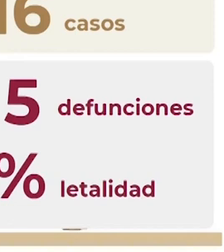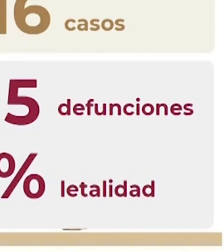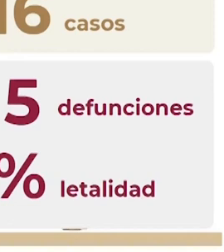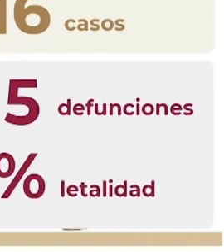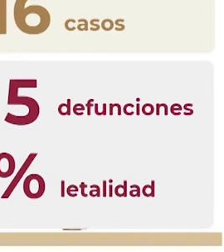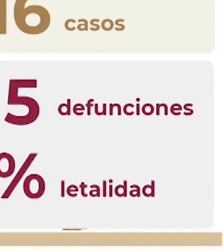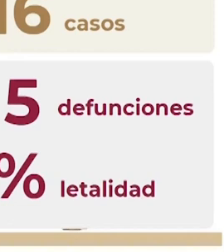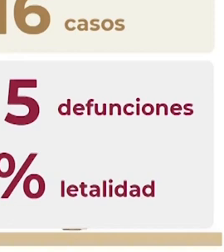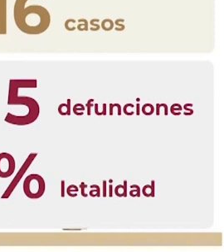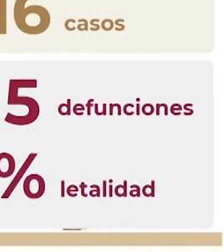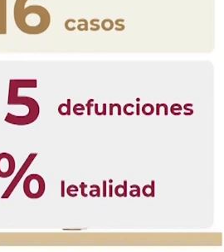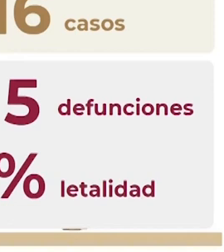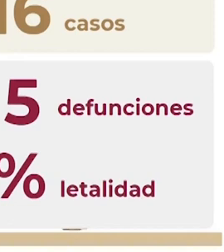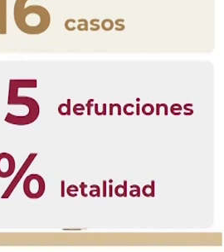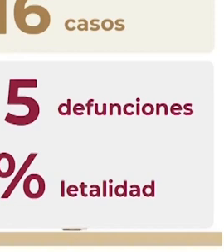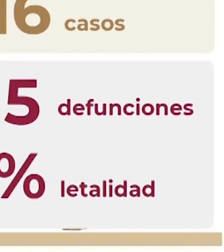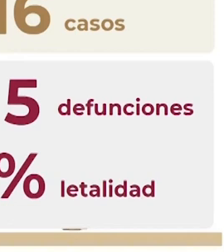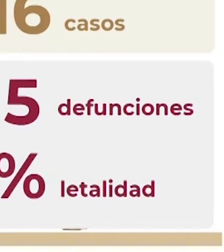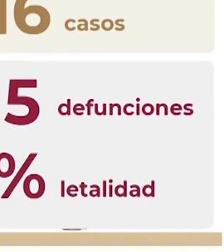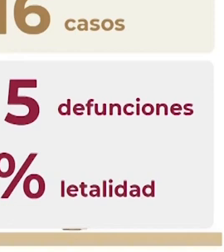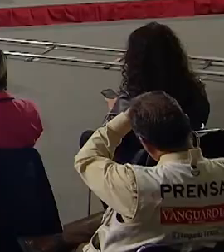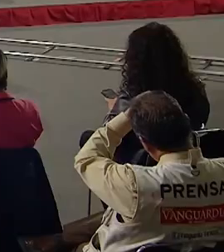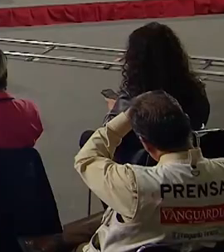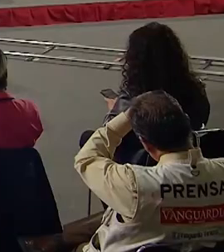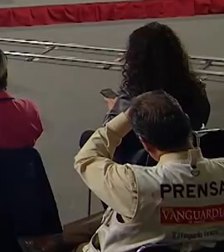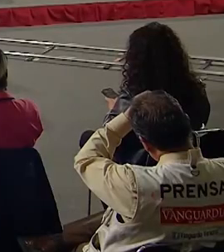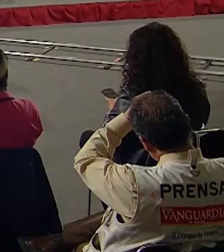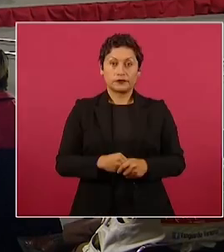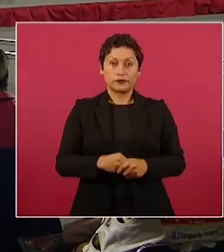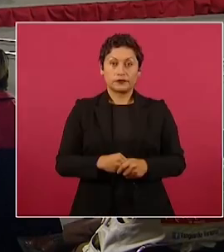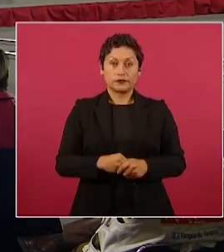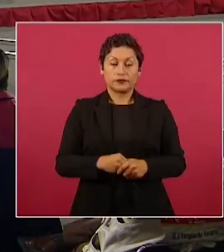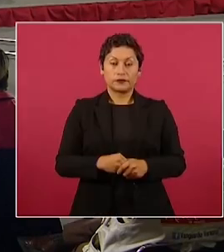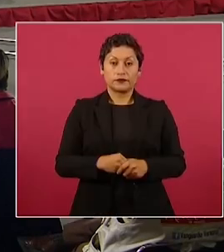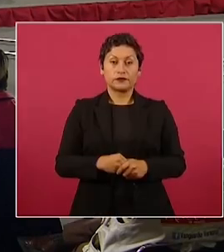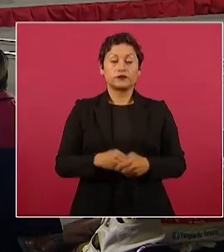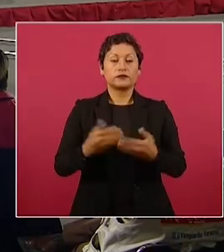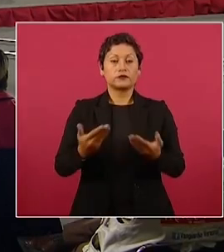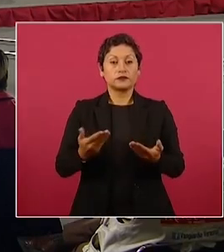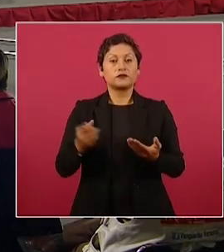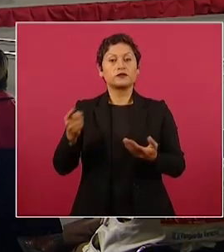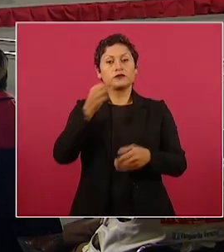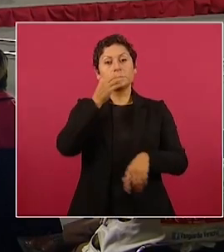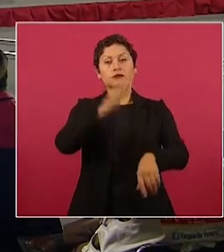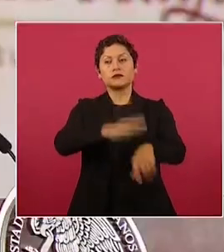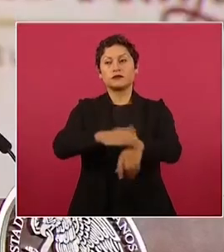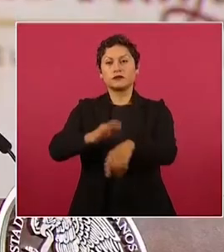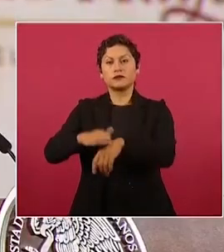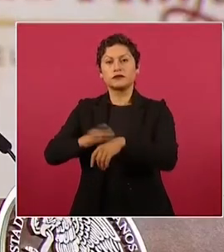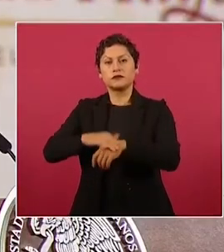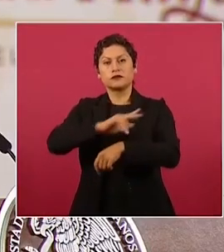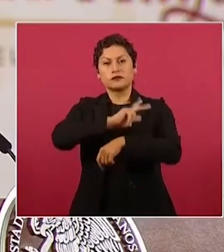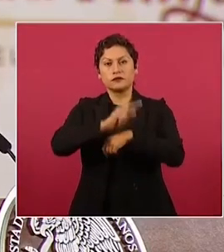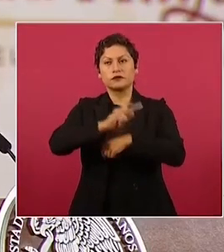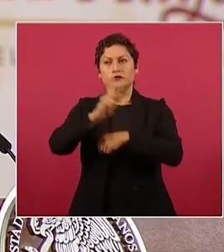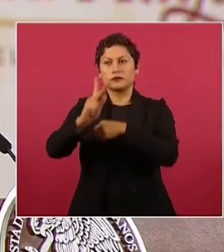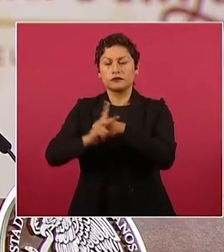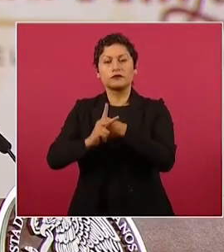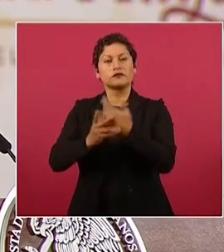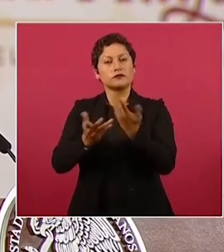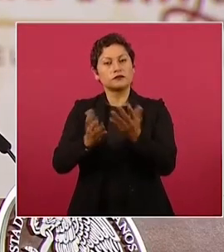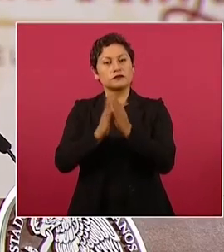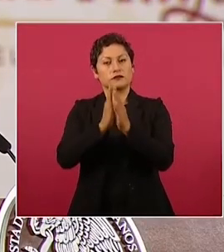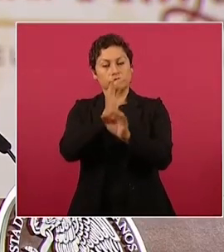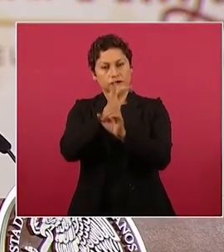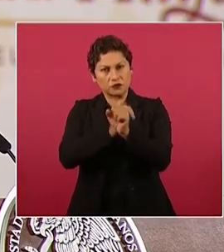Mundial de la Salud hizo un aviso para que los países miembro buscáramos casos de viruela símica, de transmisión de